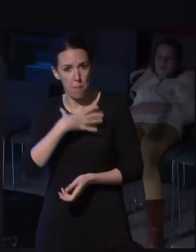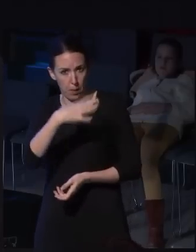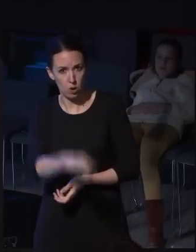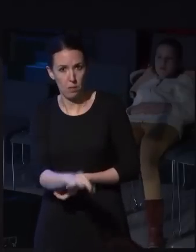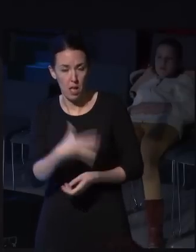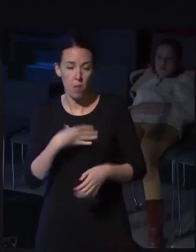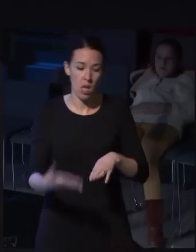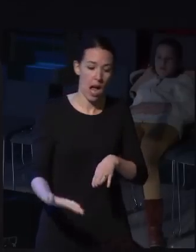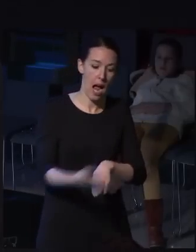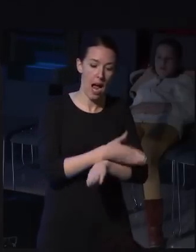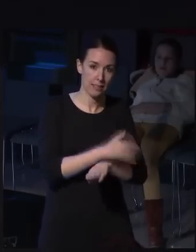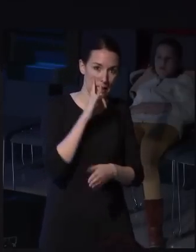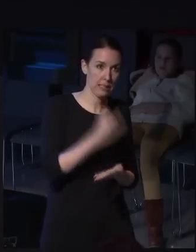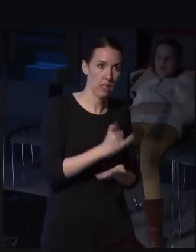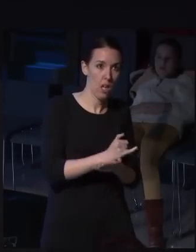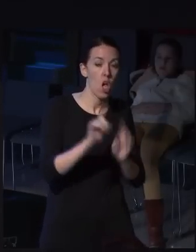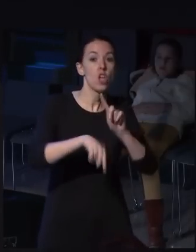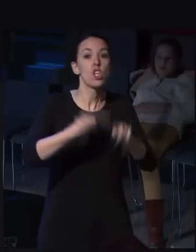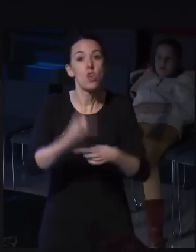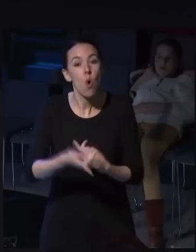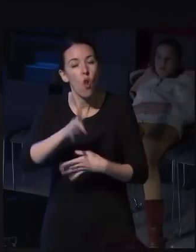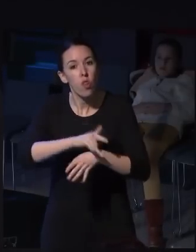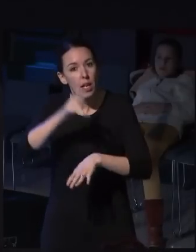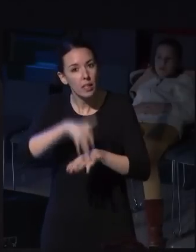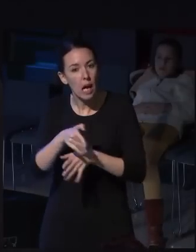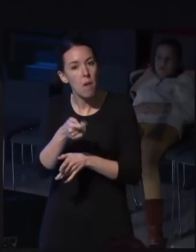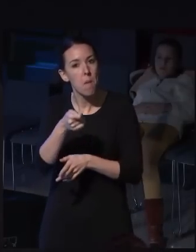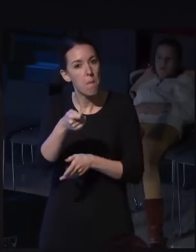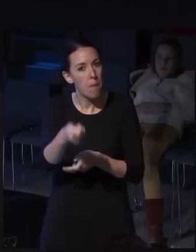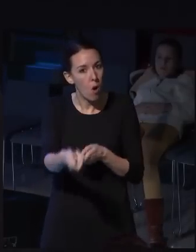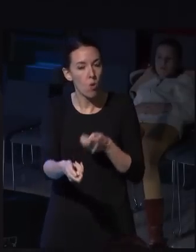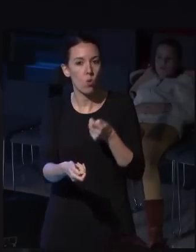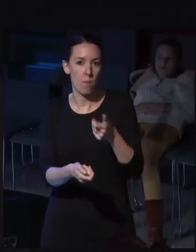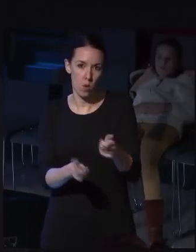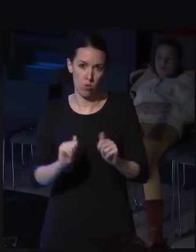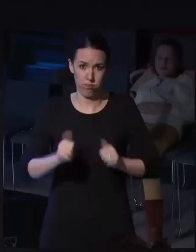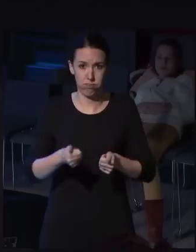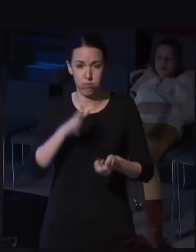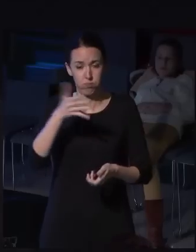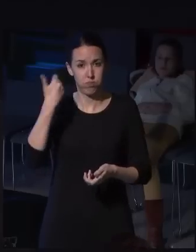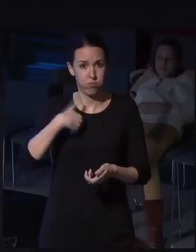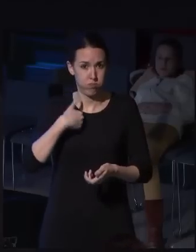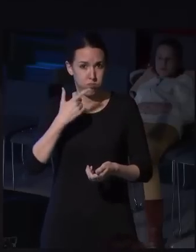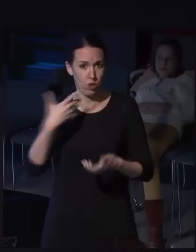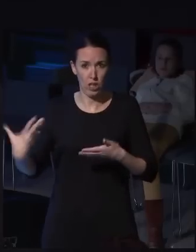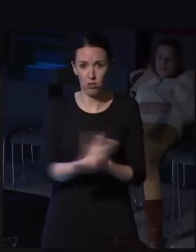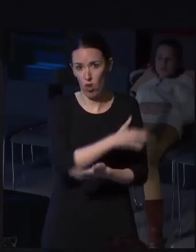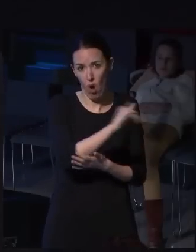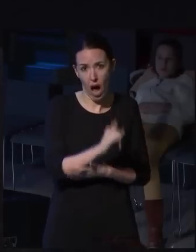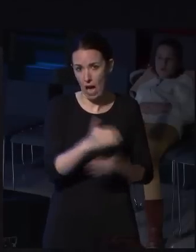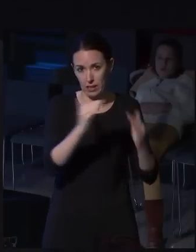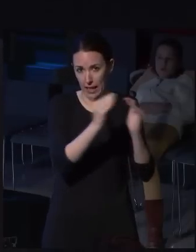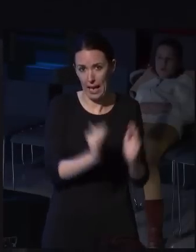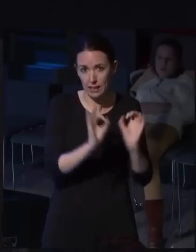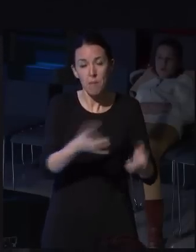creo que viene antes, y la parte digital sí que está entrando poco a poco, yo creo, porque ya el Logic y todo lo tenemos en casa, ¿no? Pero ahora que